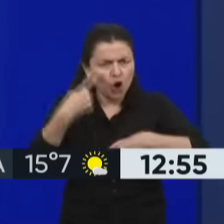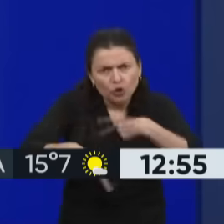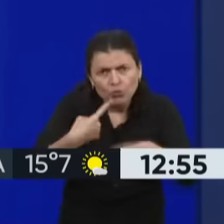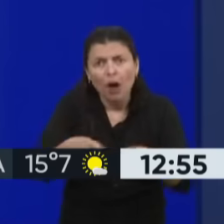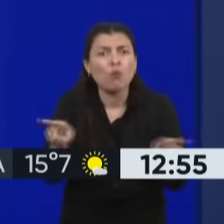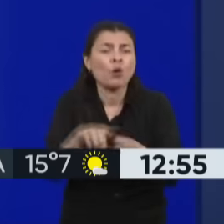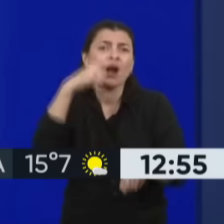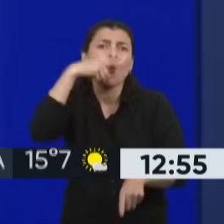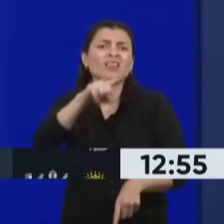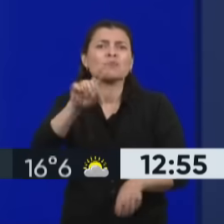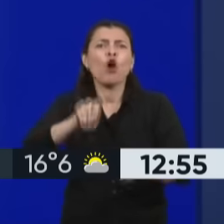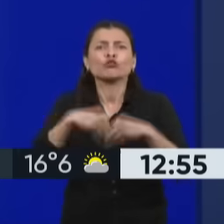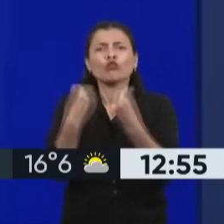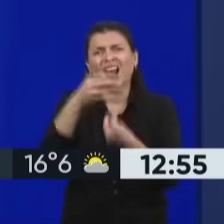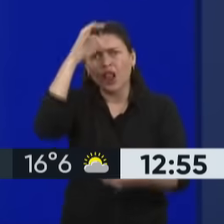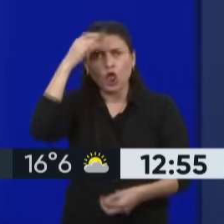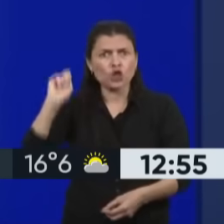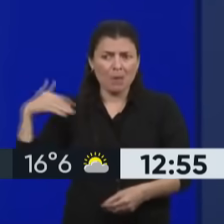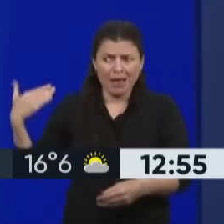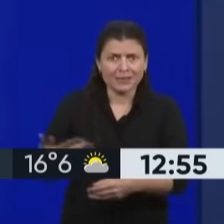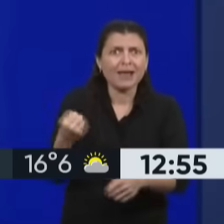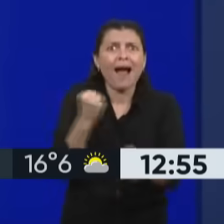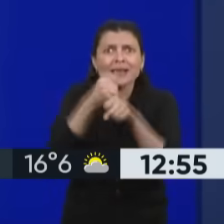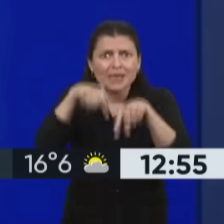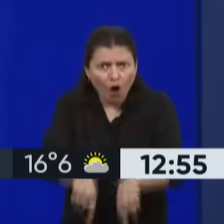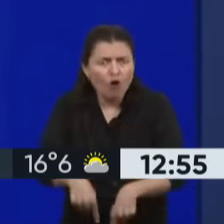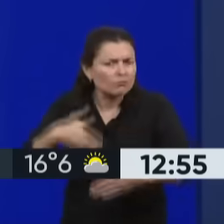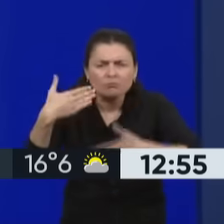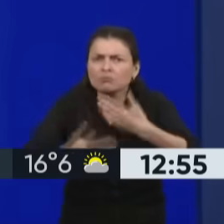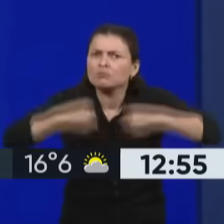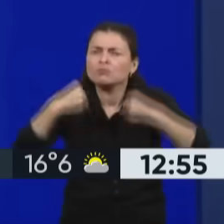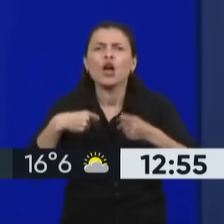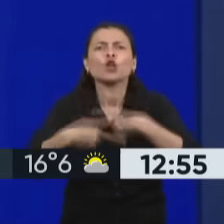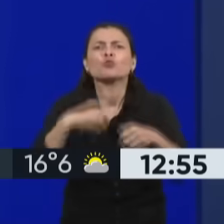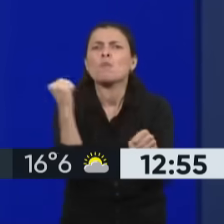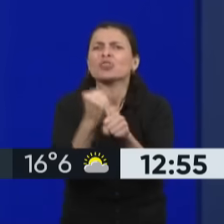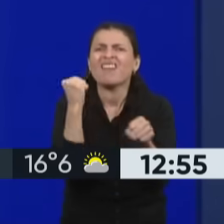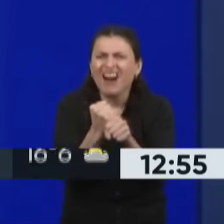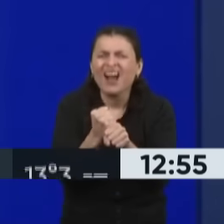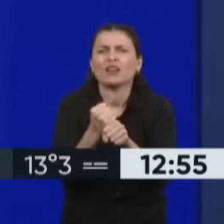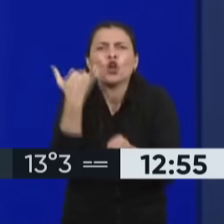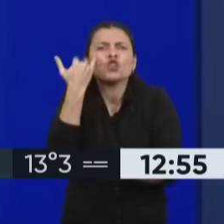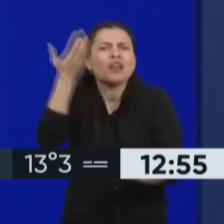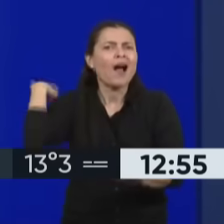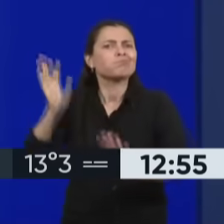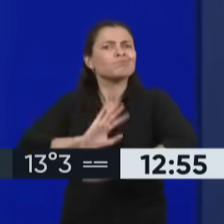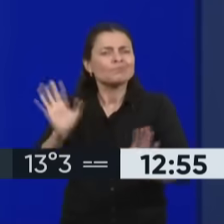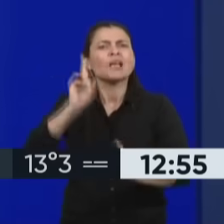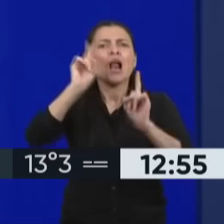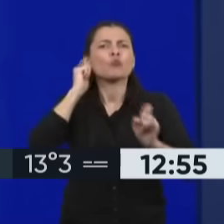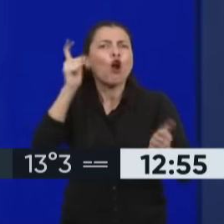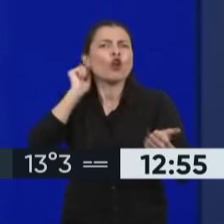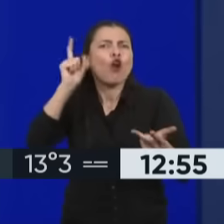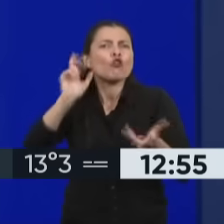meses. Hoy, un año después, hemos transitado un importante trecho de ese camino y los invitamos nuevamente